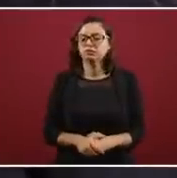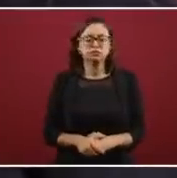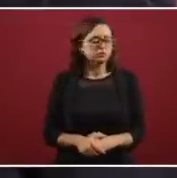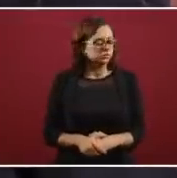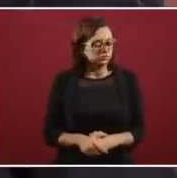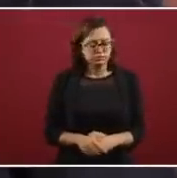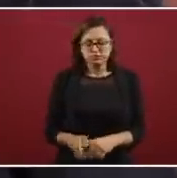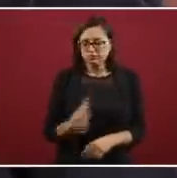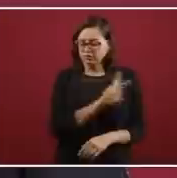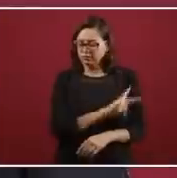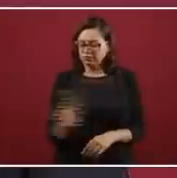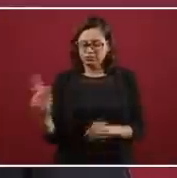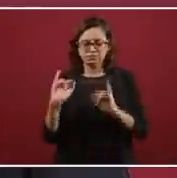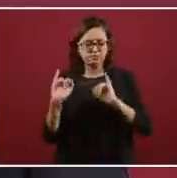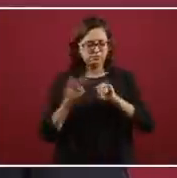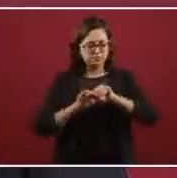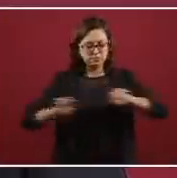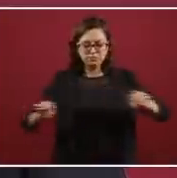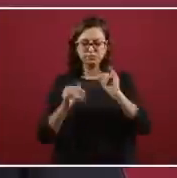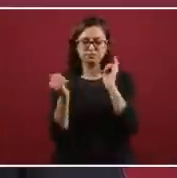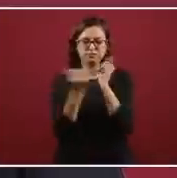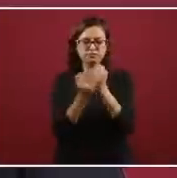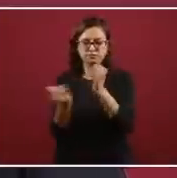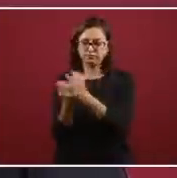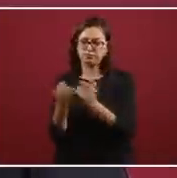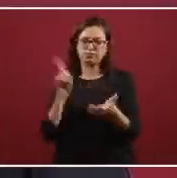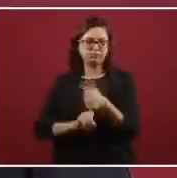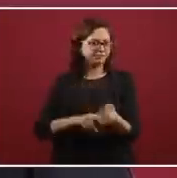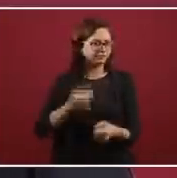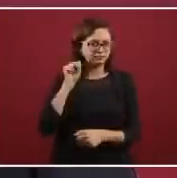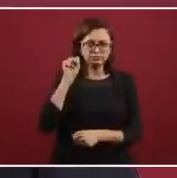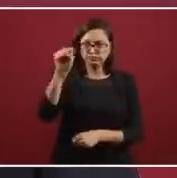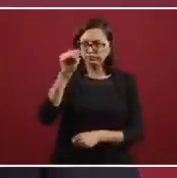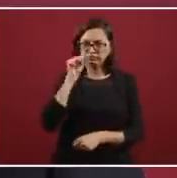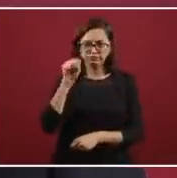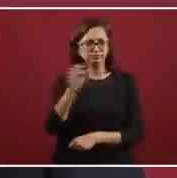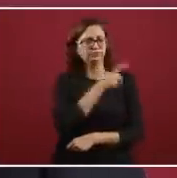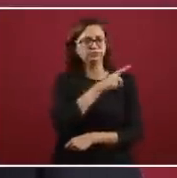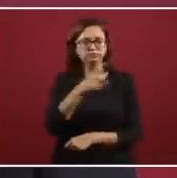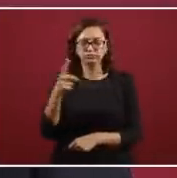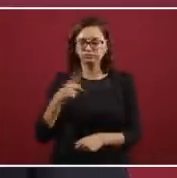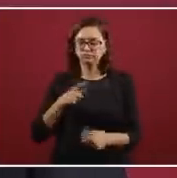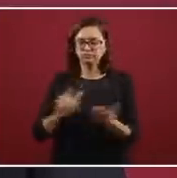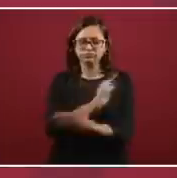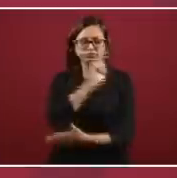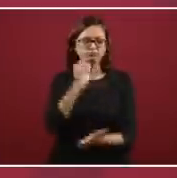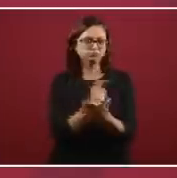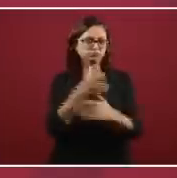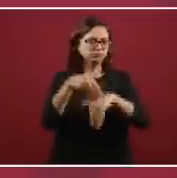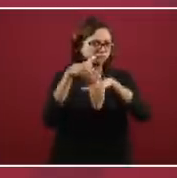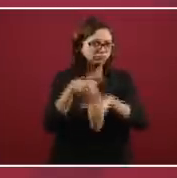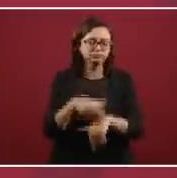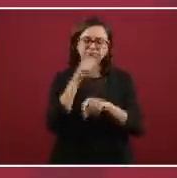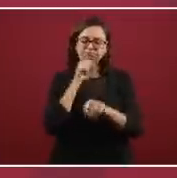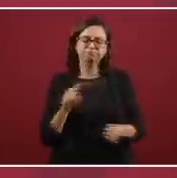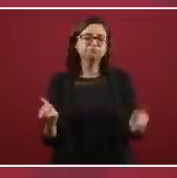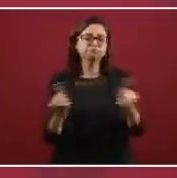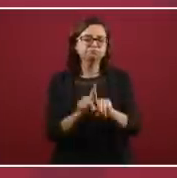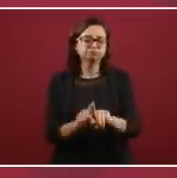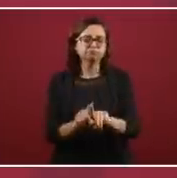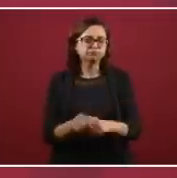excepciones. Tiene que haber democracia sindical. Se tiene que aplicar la ley. Y